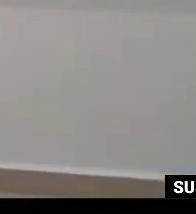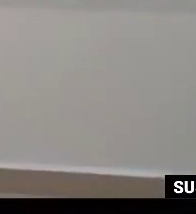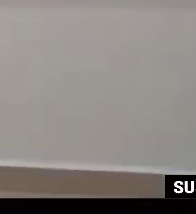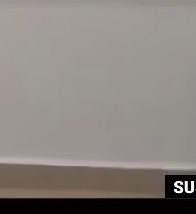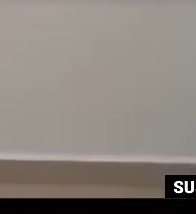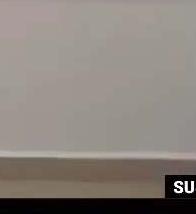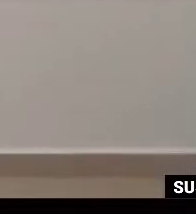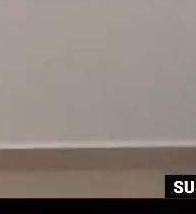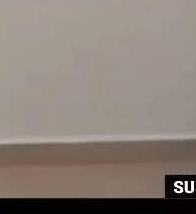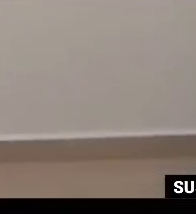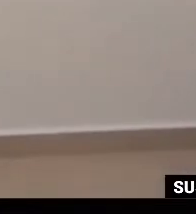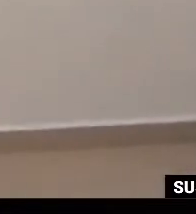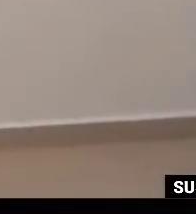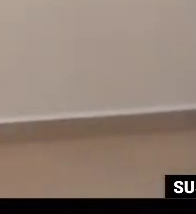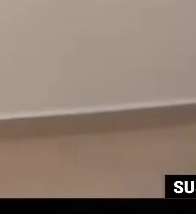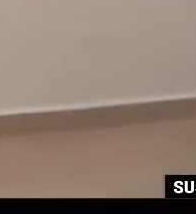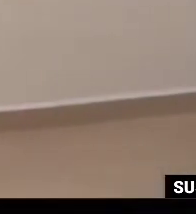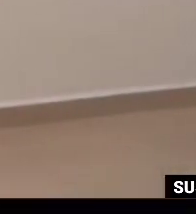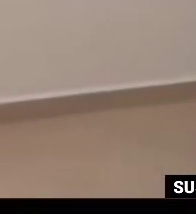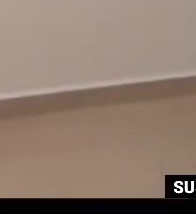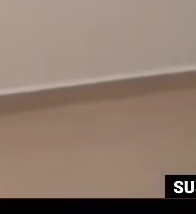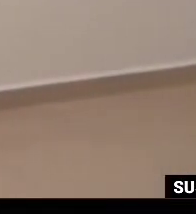Pero ahorita se los va a llevar, se los va a